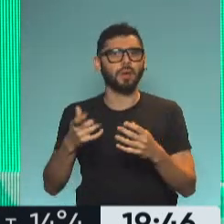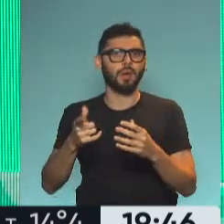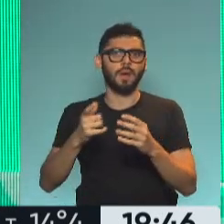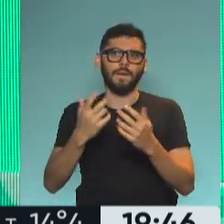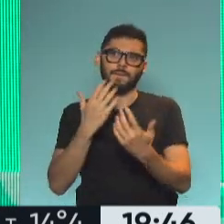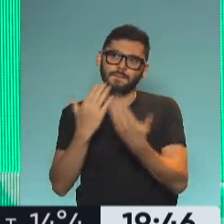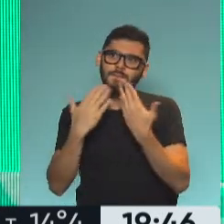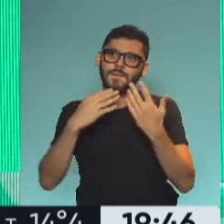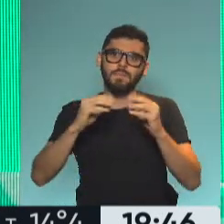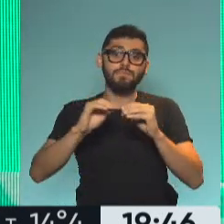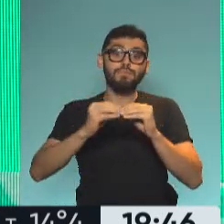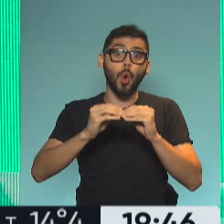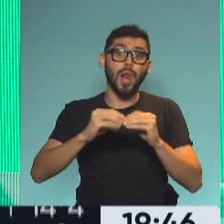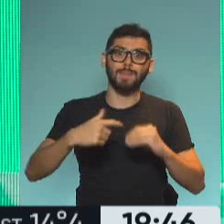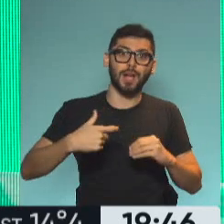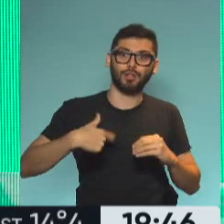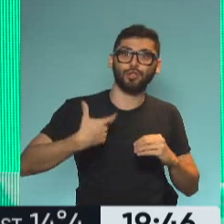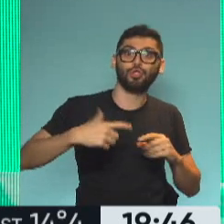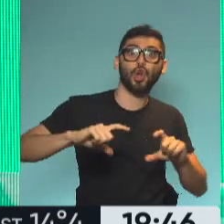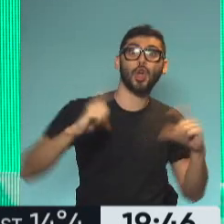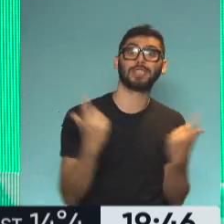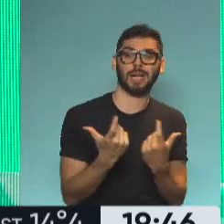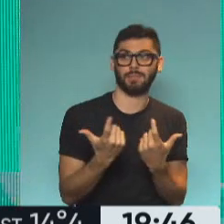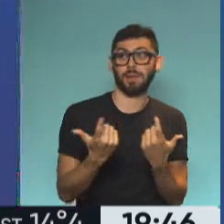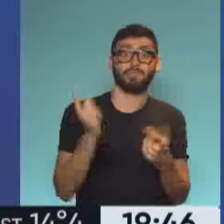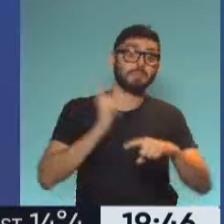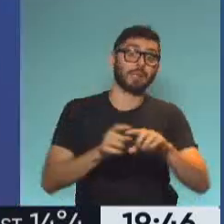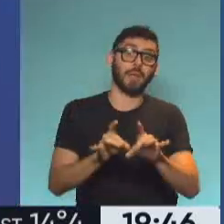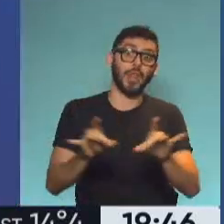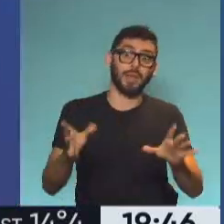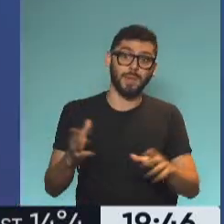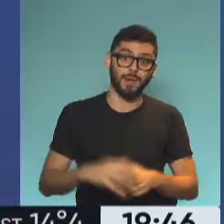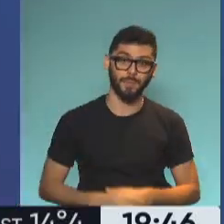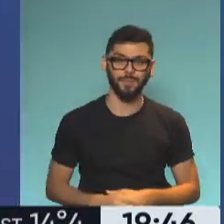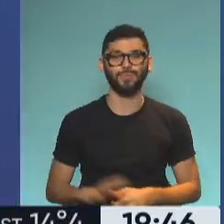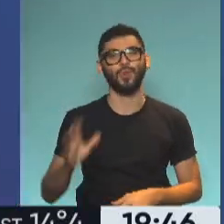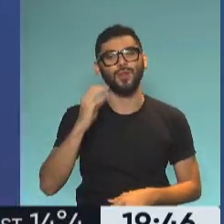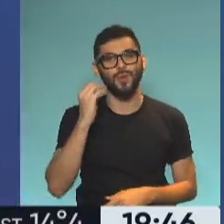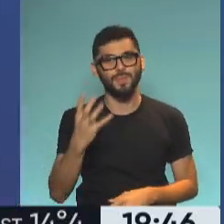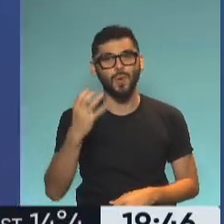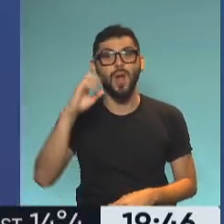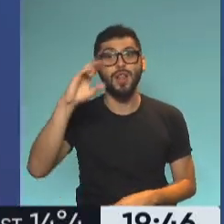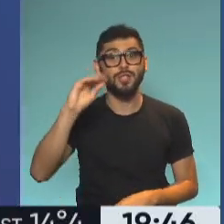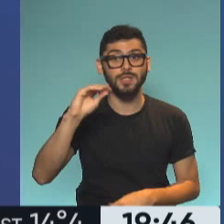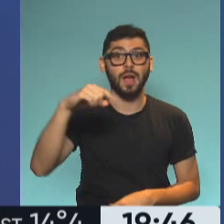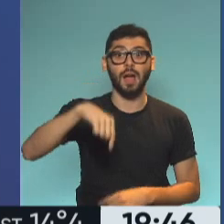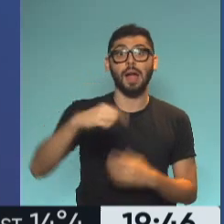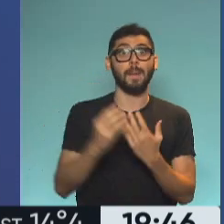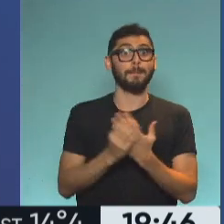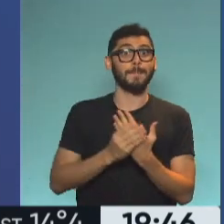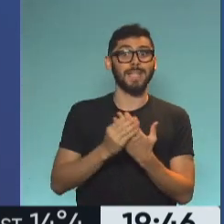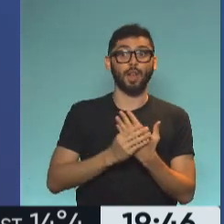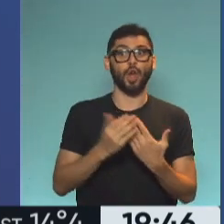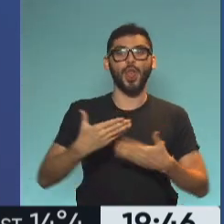problemática social, obviamente agravada por la pandemia. Gabriel. Felicita, ¿cómo te va? Muy buenas noches. Estamos en el Ministerio